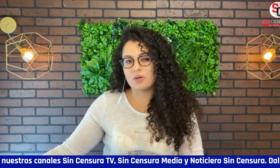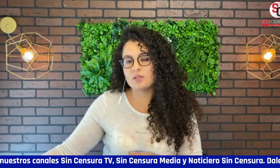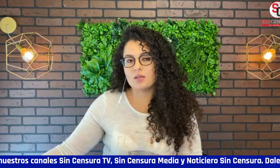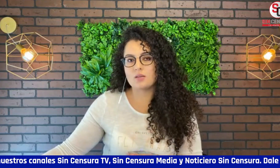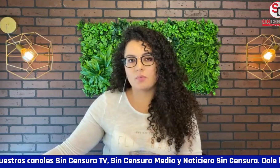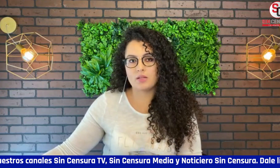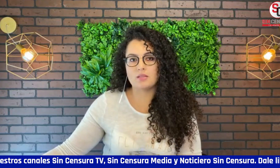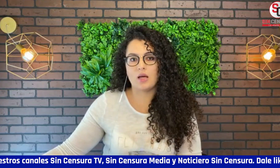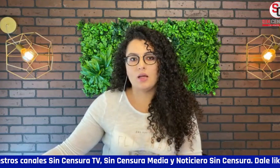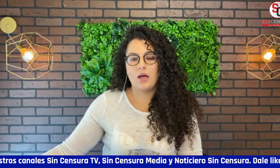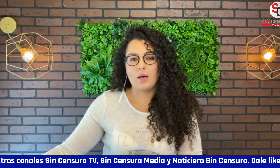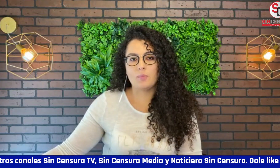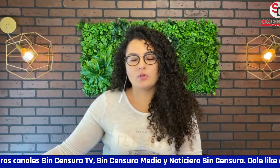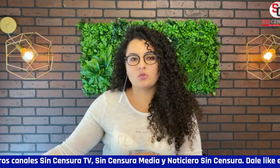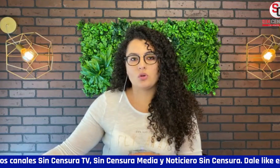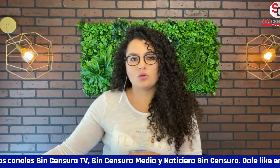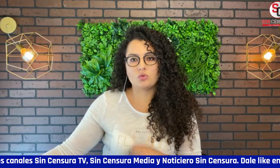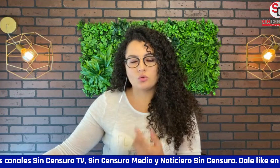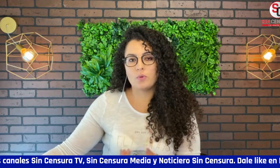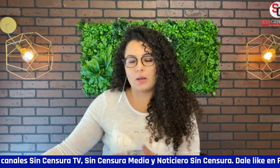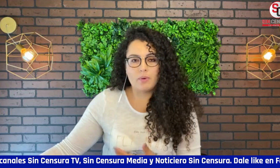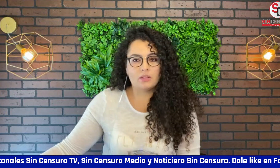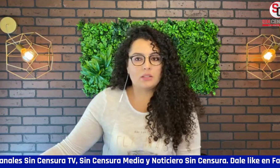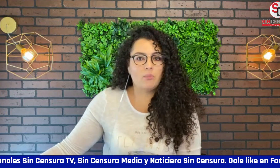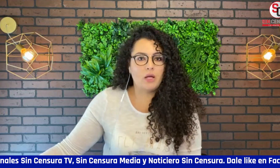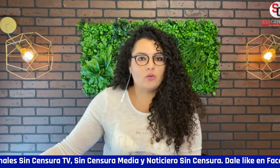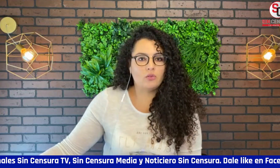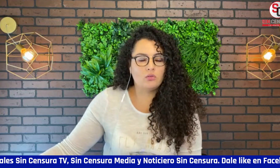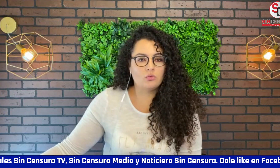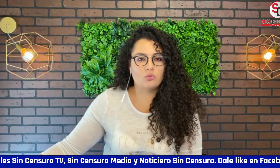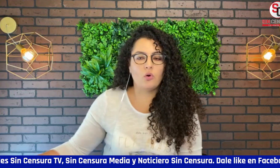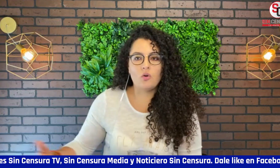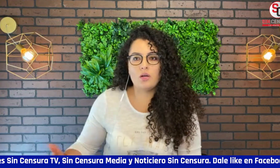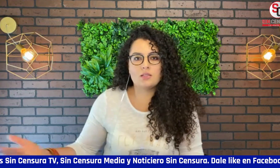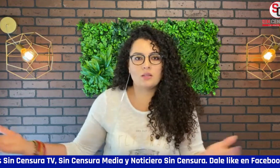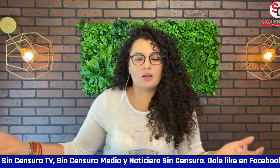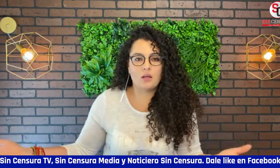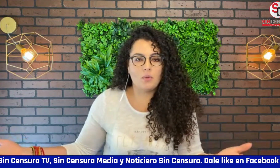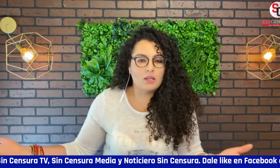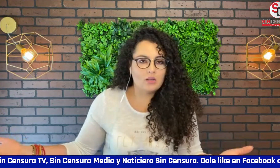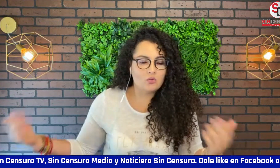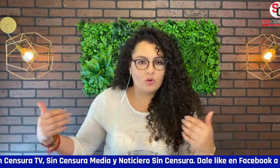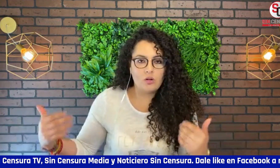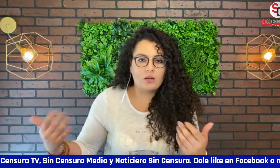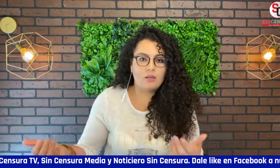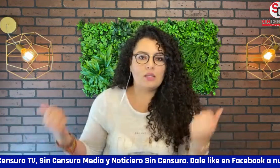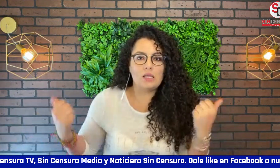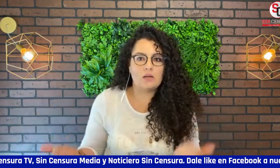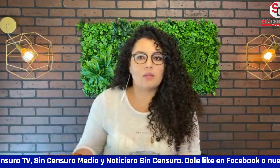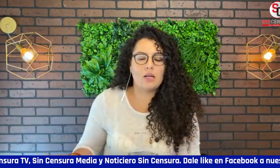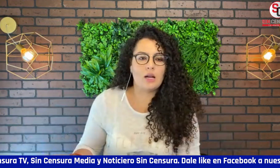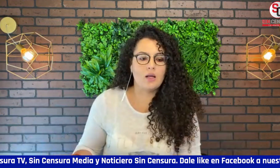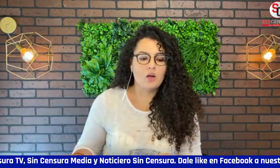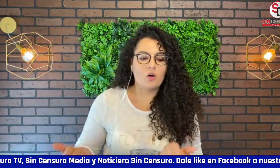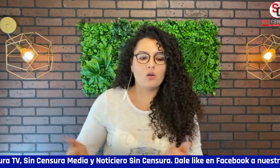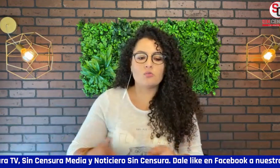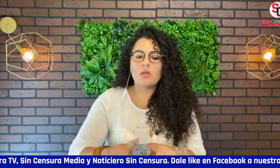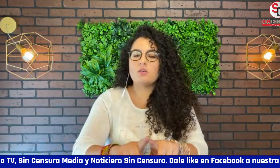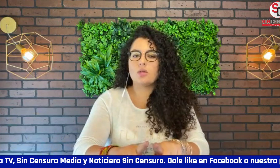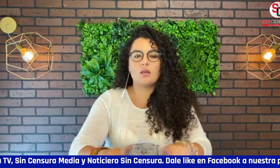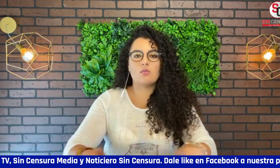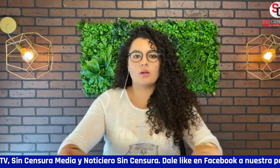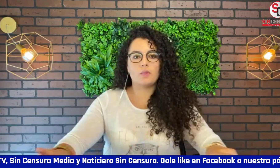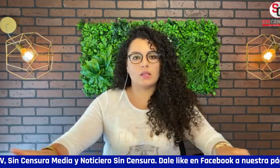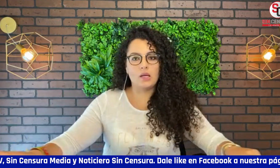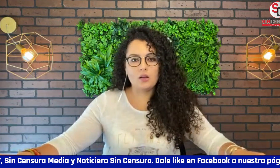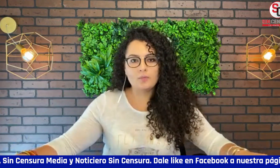las conferencias de prensa ha participado, ¿no? Su foro es el G20, su foro del G20 es la mañanera, con los